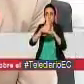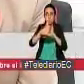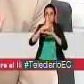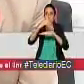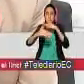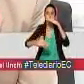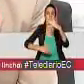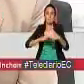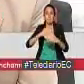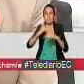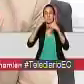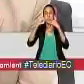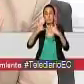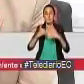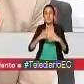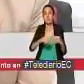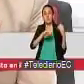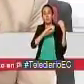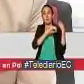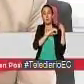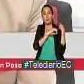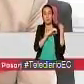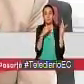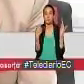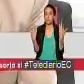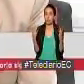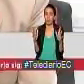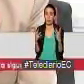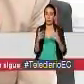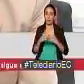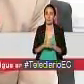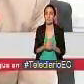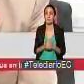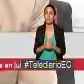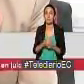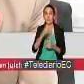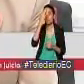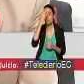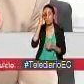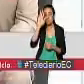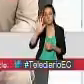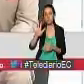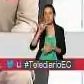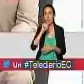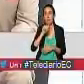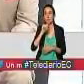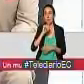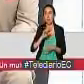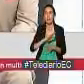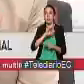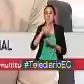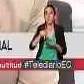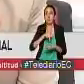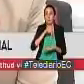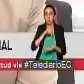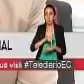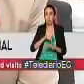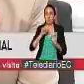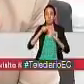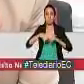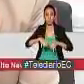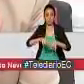pública que tiene la obligación de investigar. No realizará ninguna función porque es de acción privada. Y el experto se pregunta,